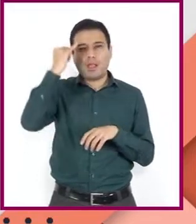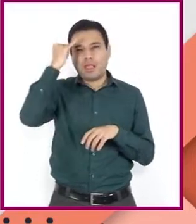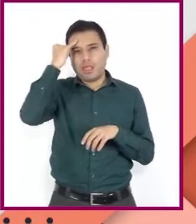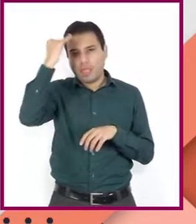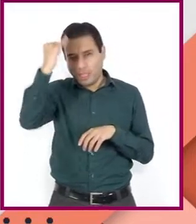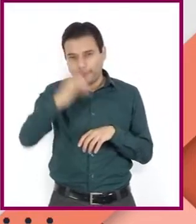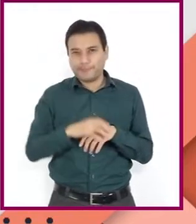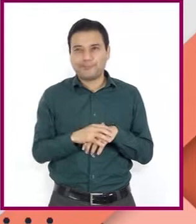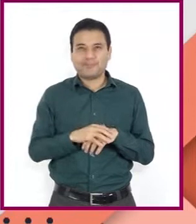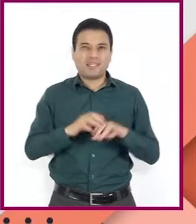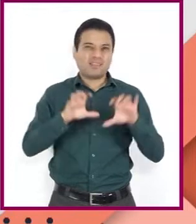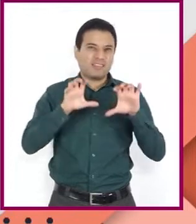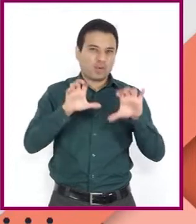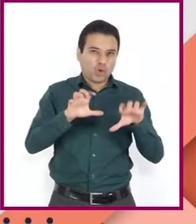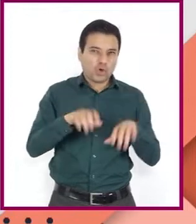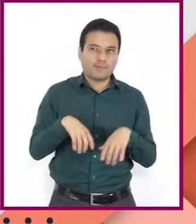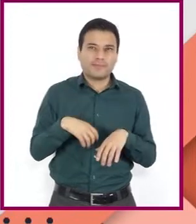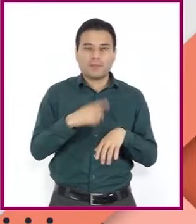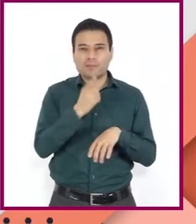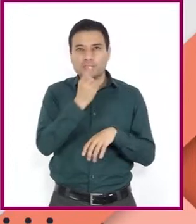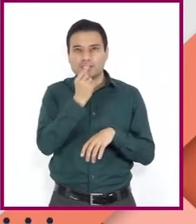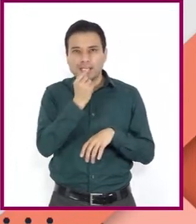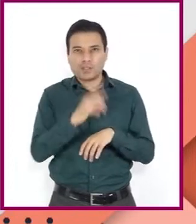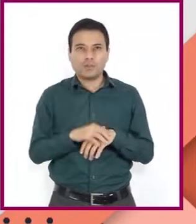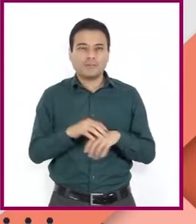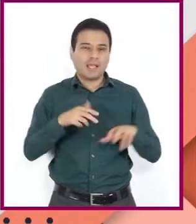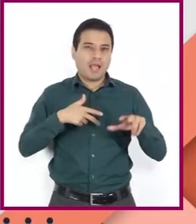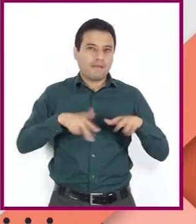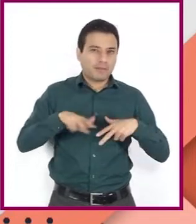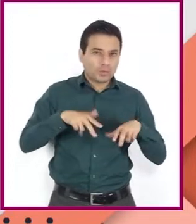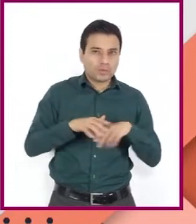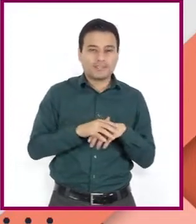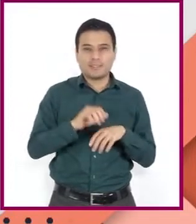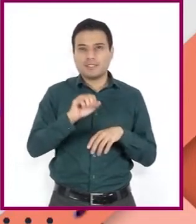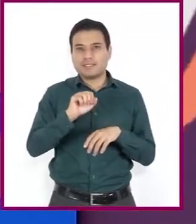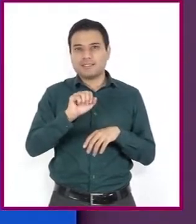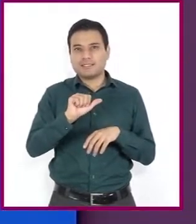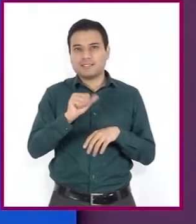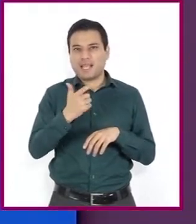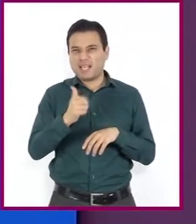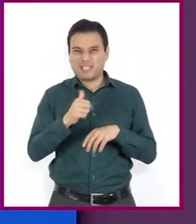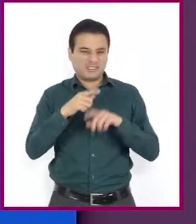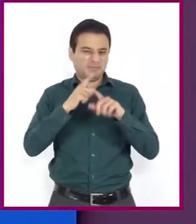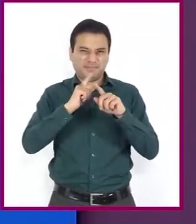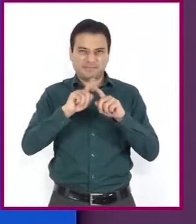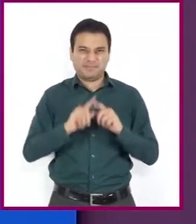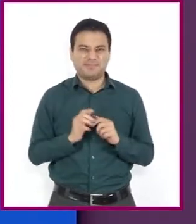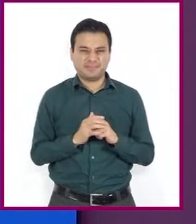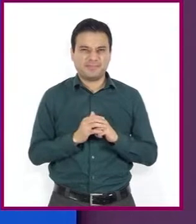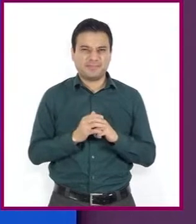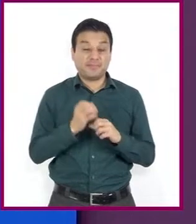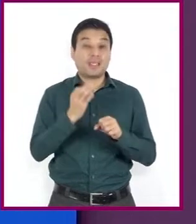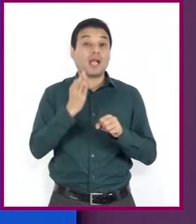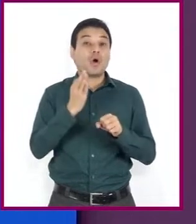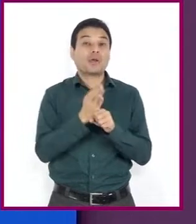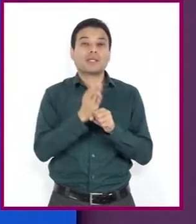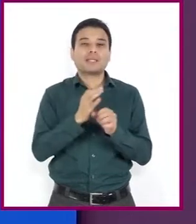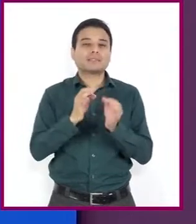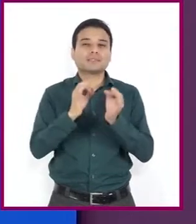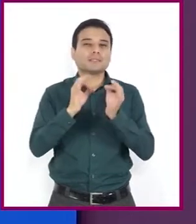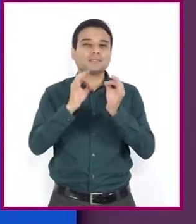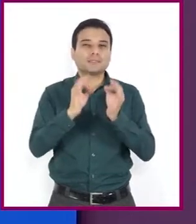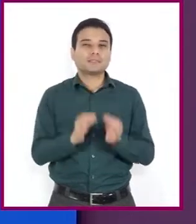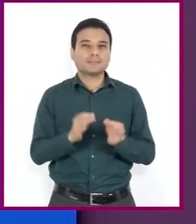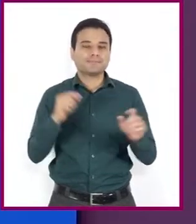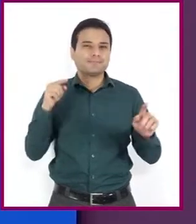terror, policíaco, aventuras, sagas u otros. En específico, nos centraremos